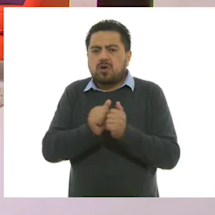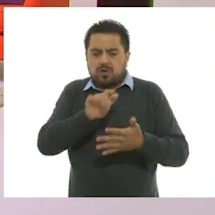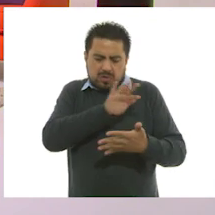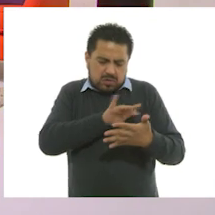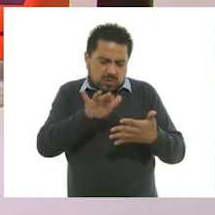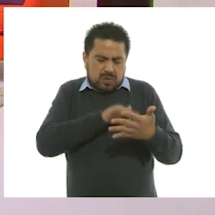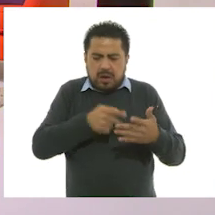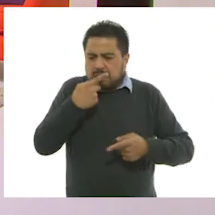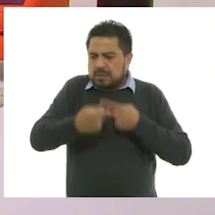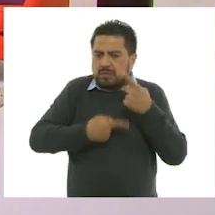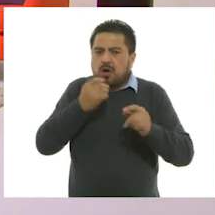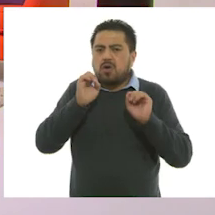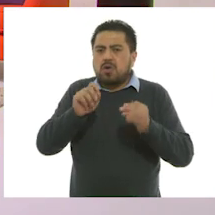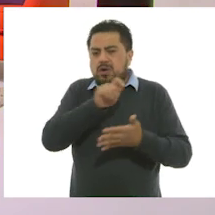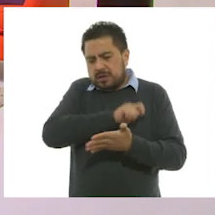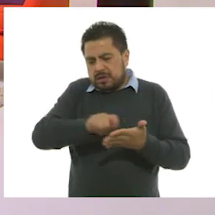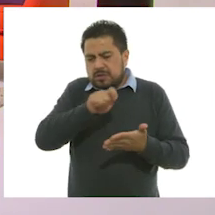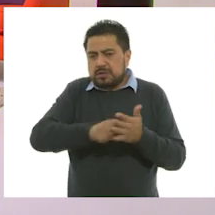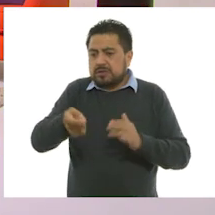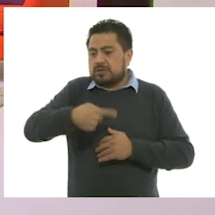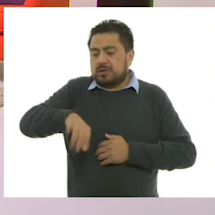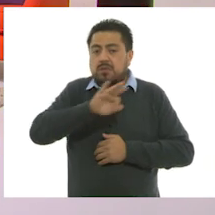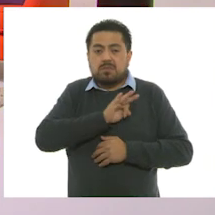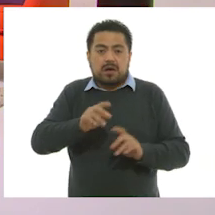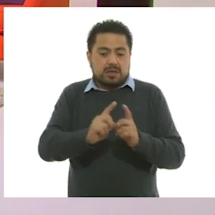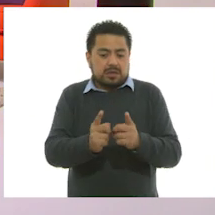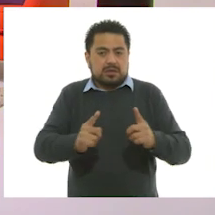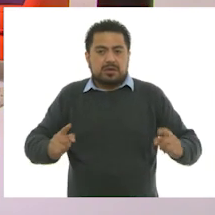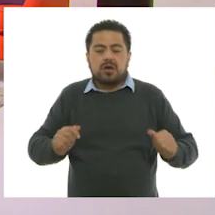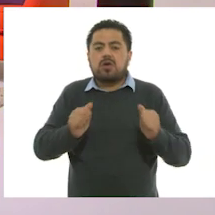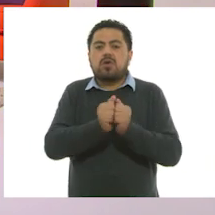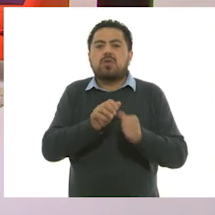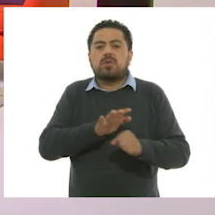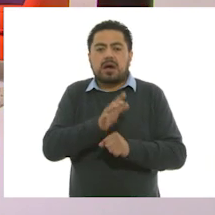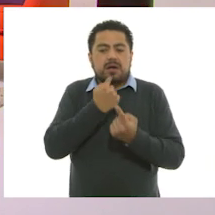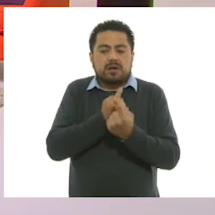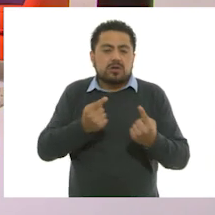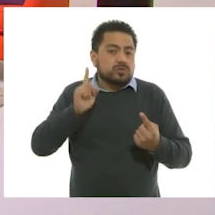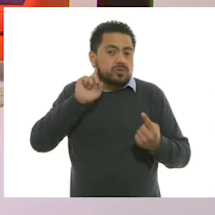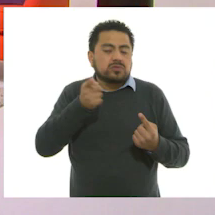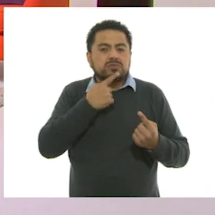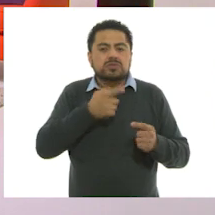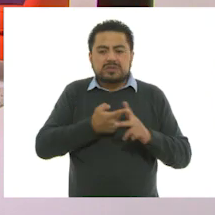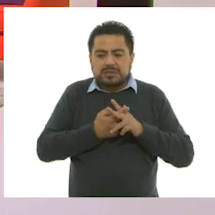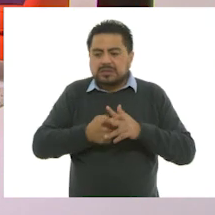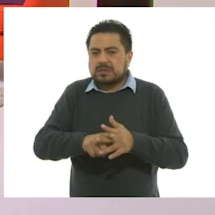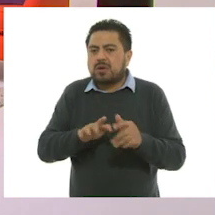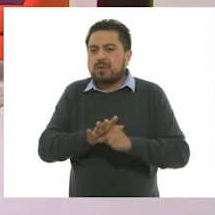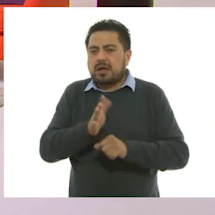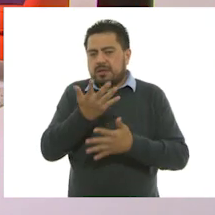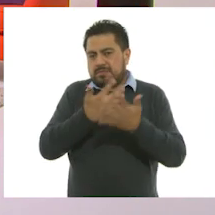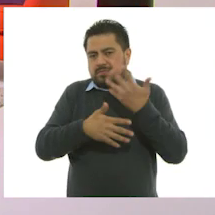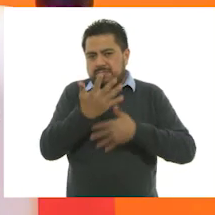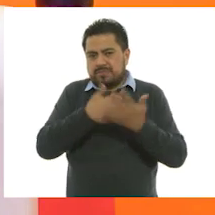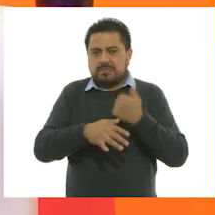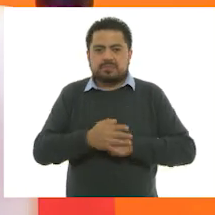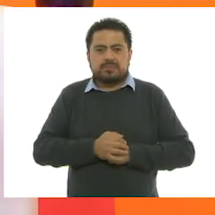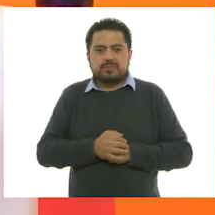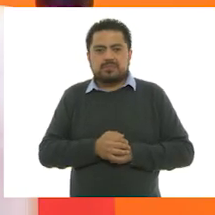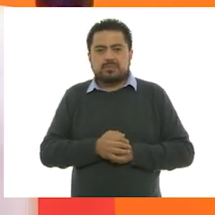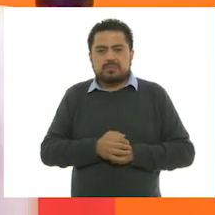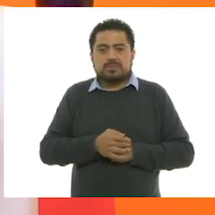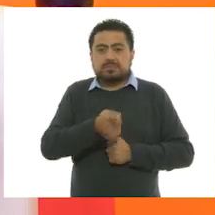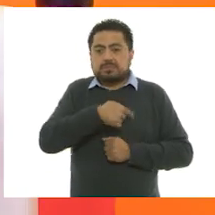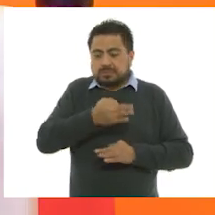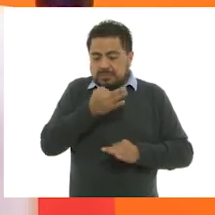textos hablados y o escritos pueden ser desarrolladas en las y los niños sordos a partir de la lengua de señas.